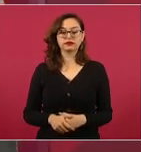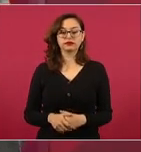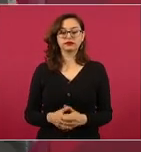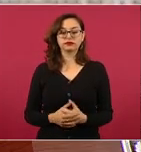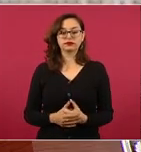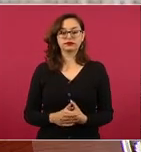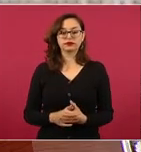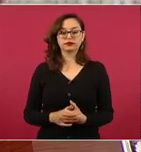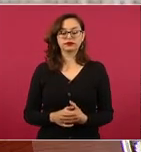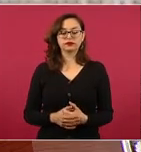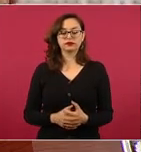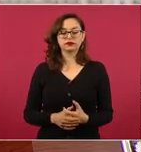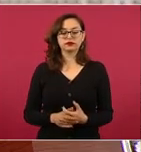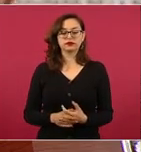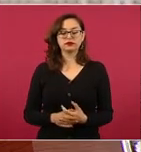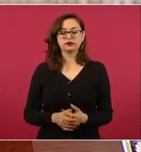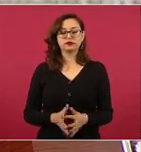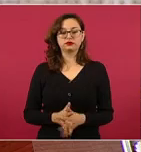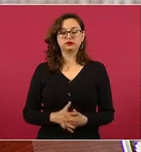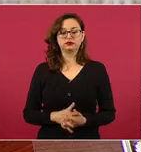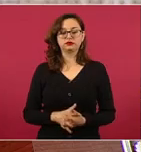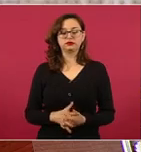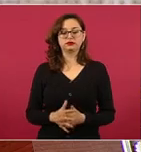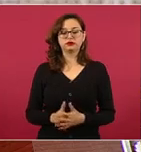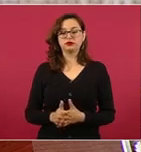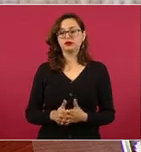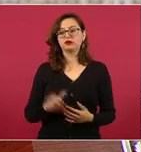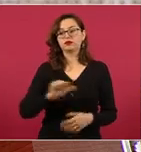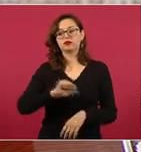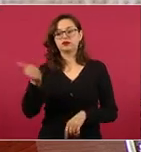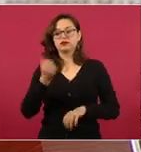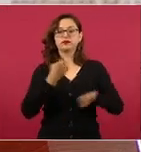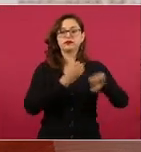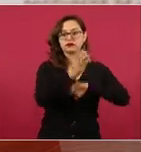De todos los estados donde hubieron elecciones,